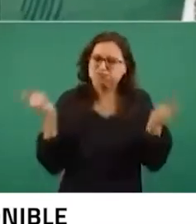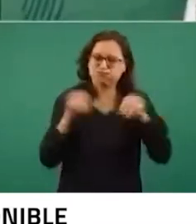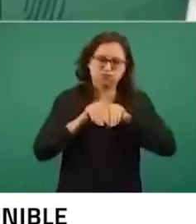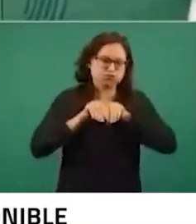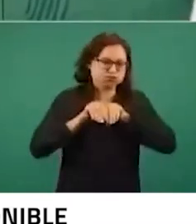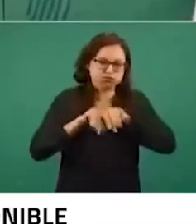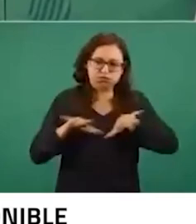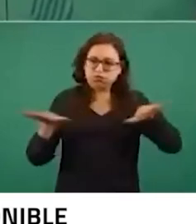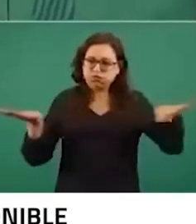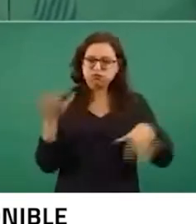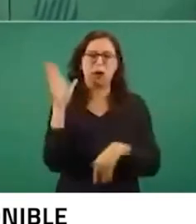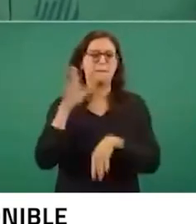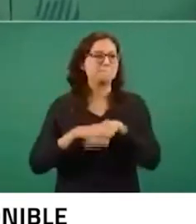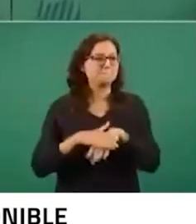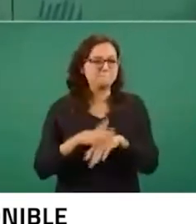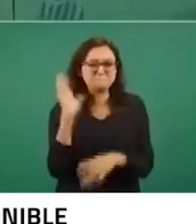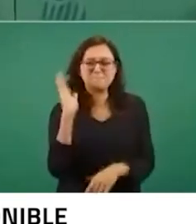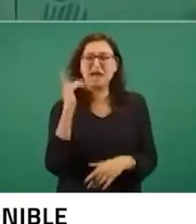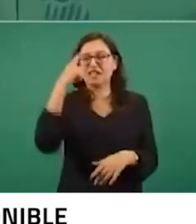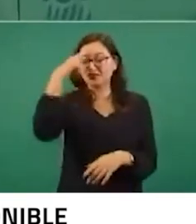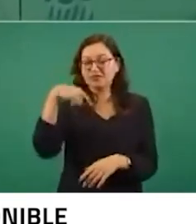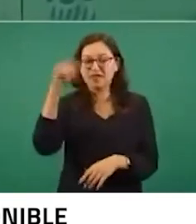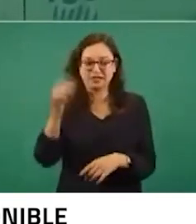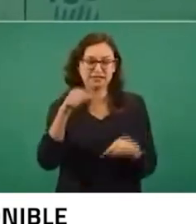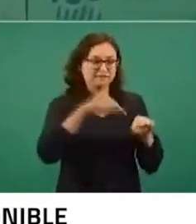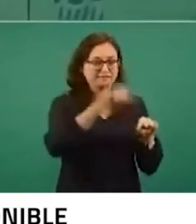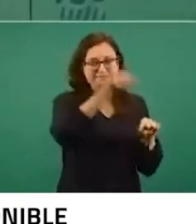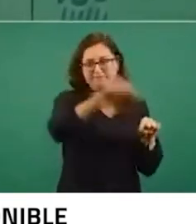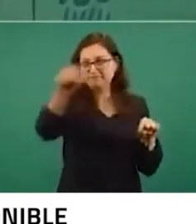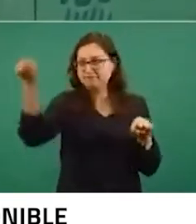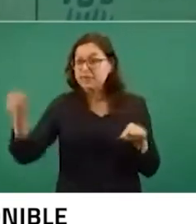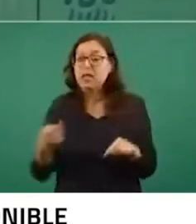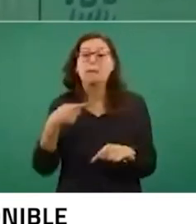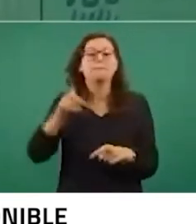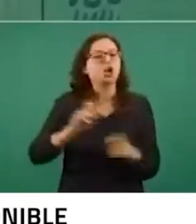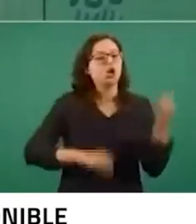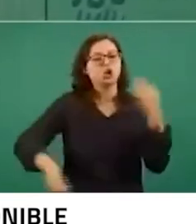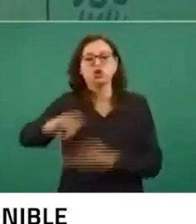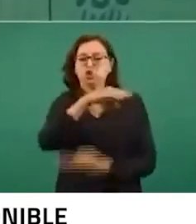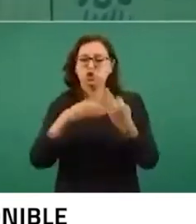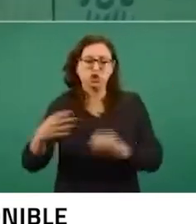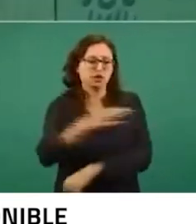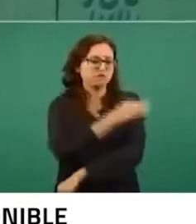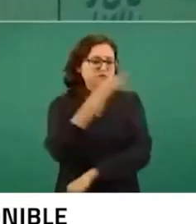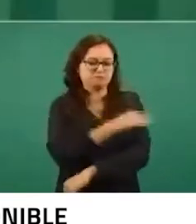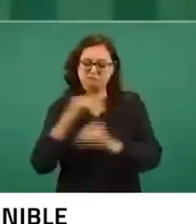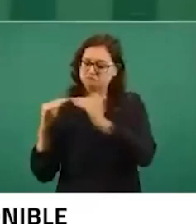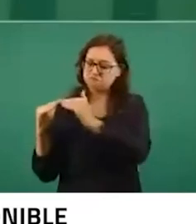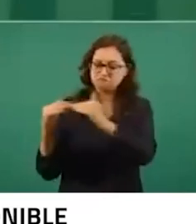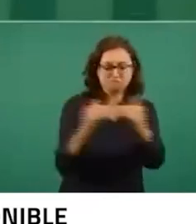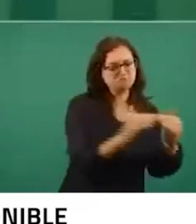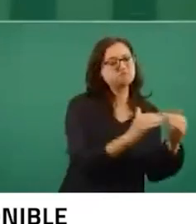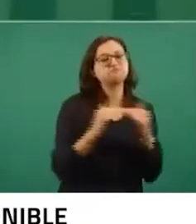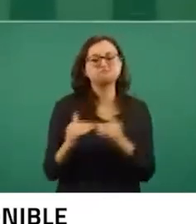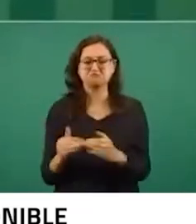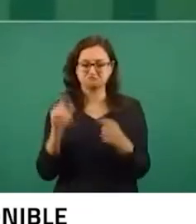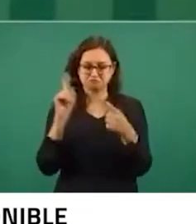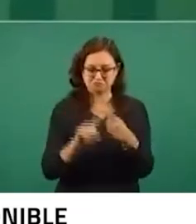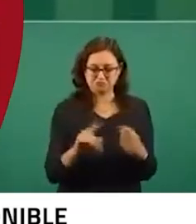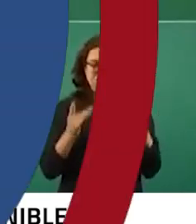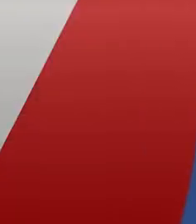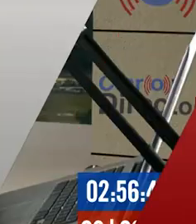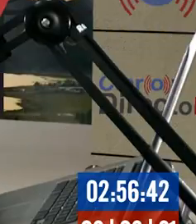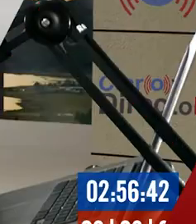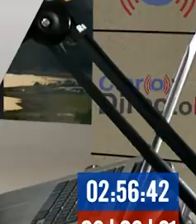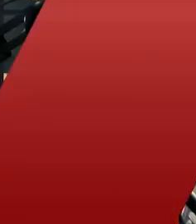que sea más conveniente para cada territorio pero insisto todas son equivalentes y todas garantizan calidad,